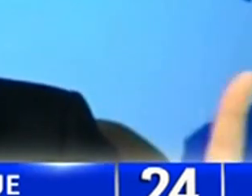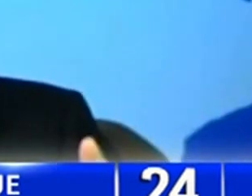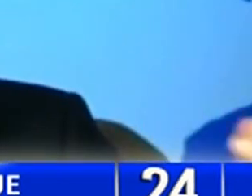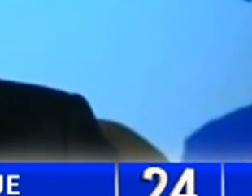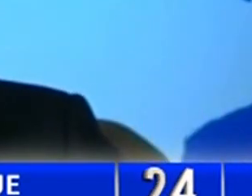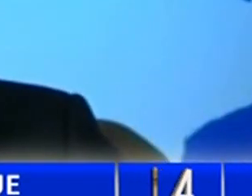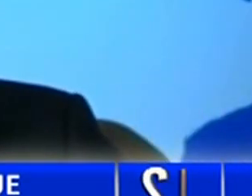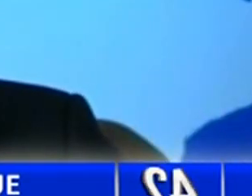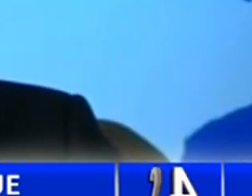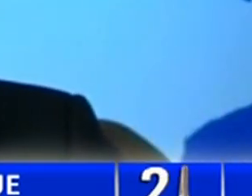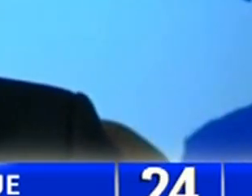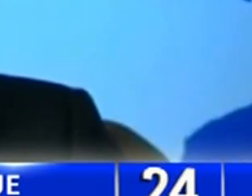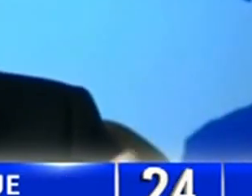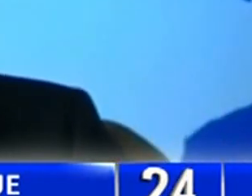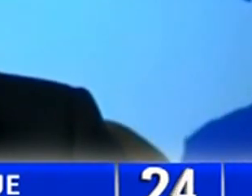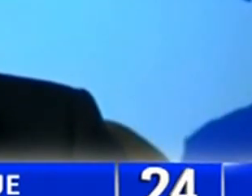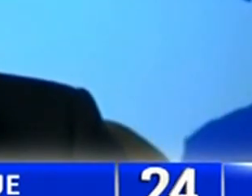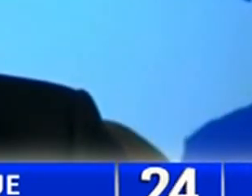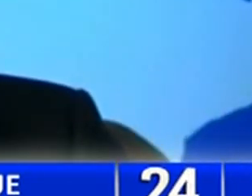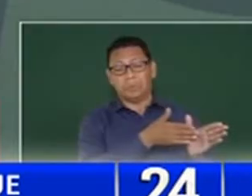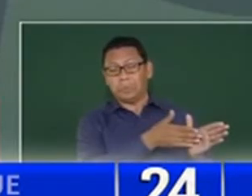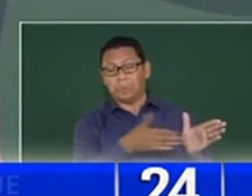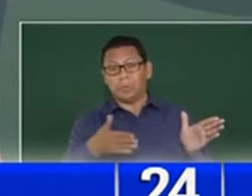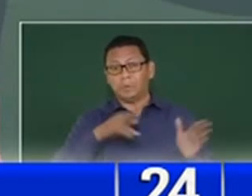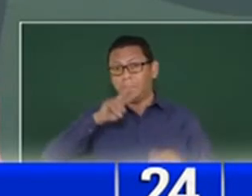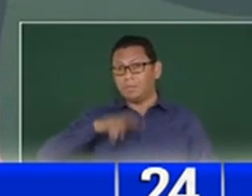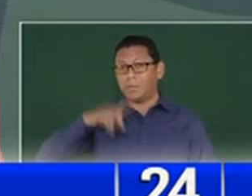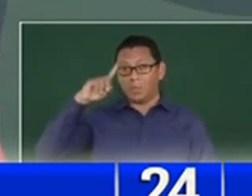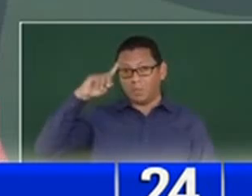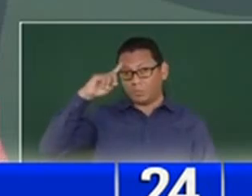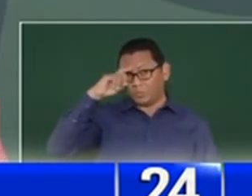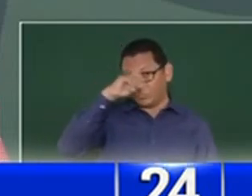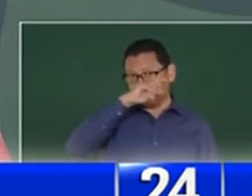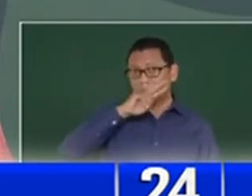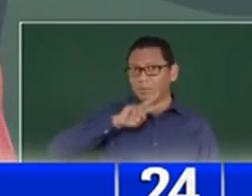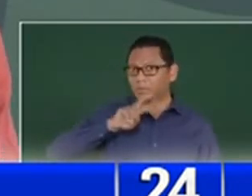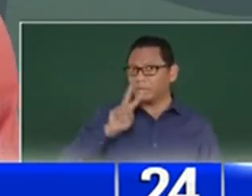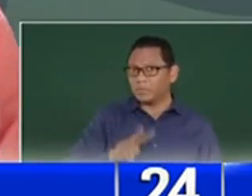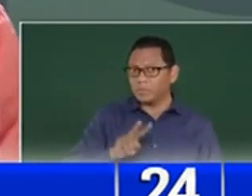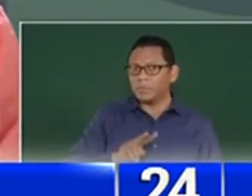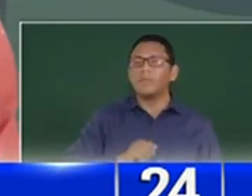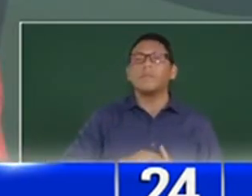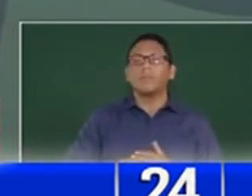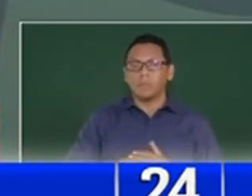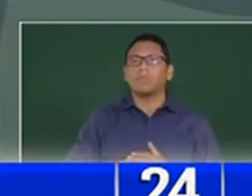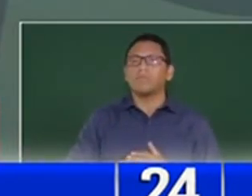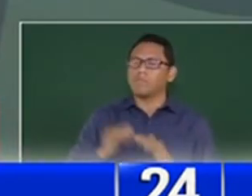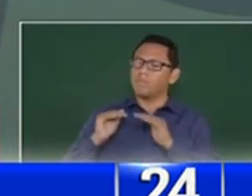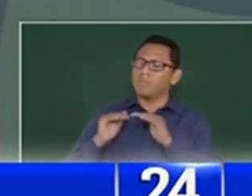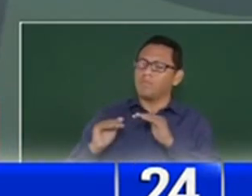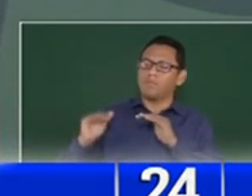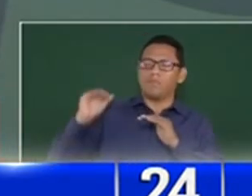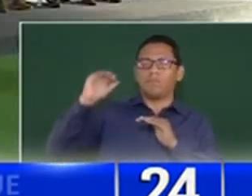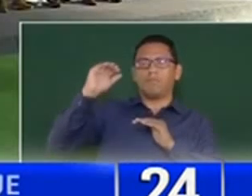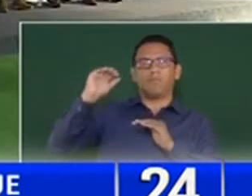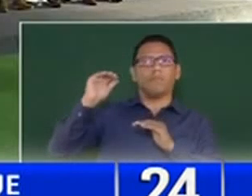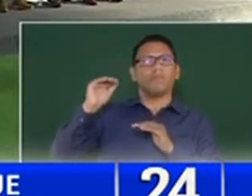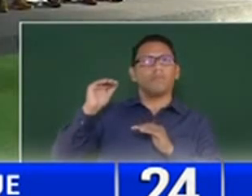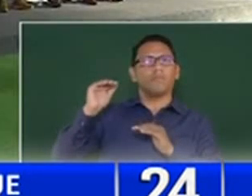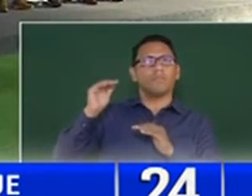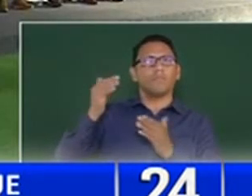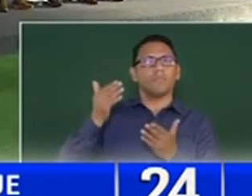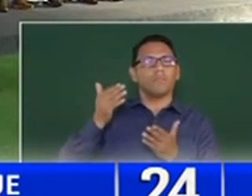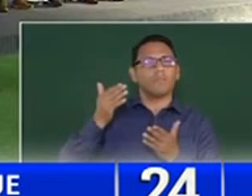una situación de conflicto y poner en alto